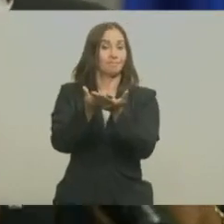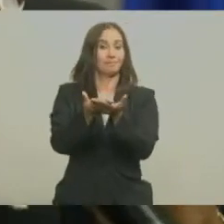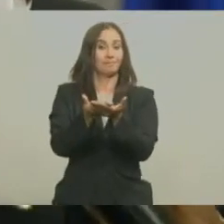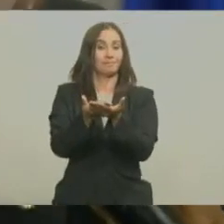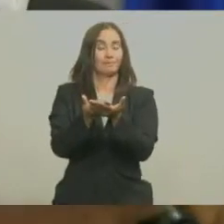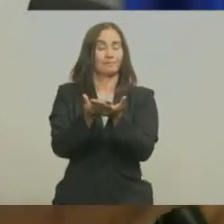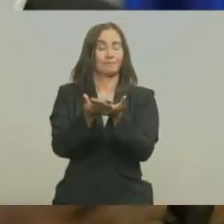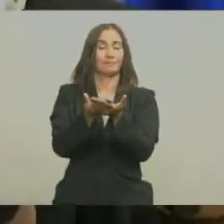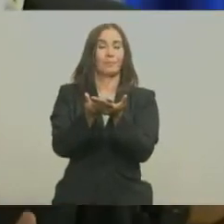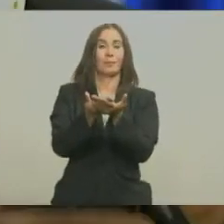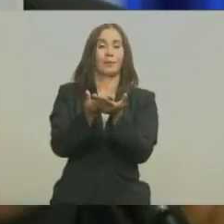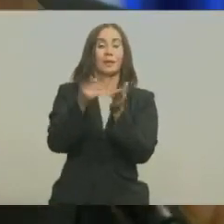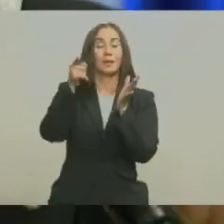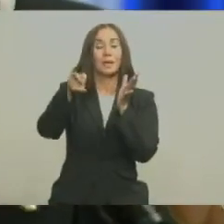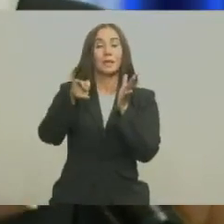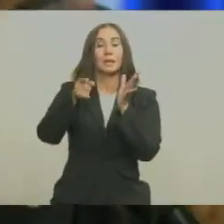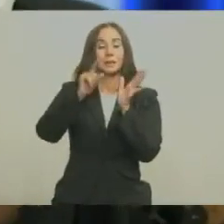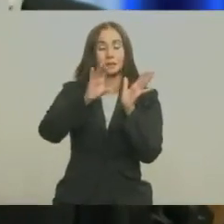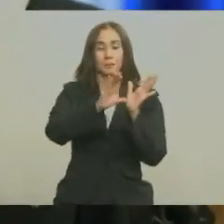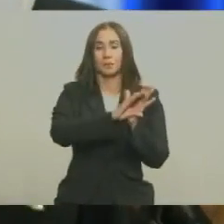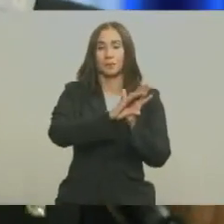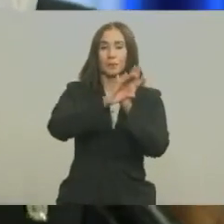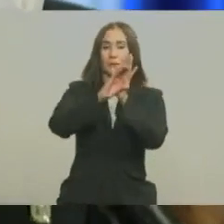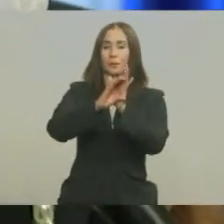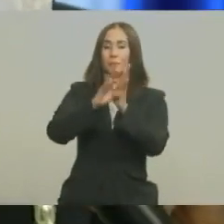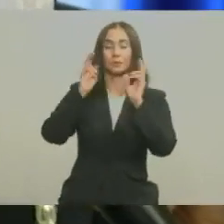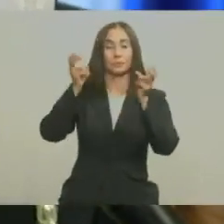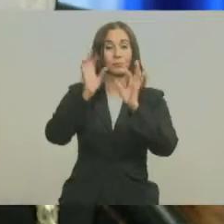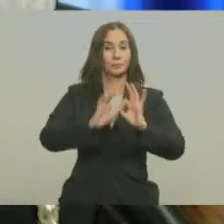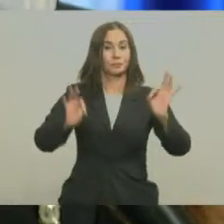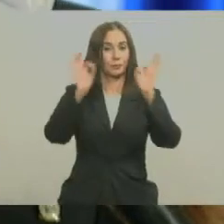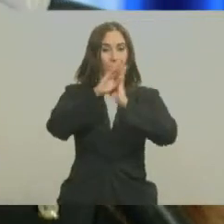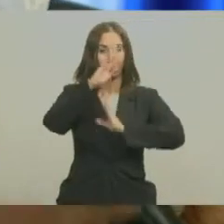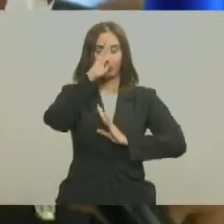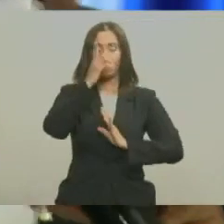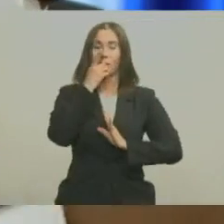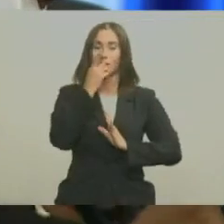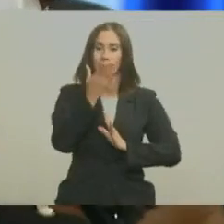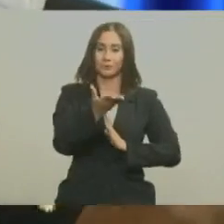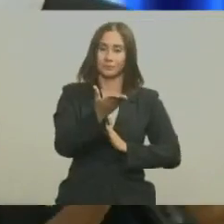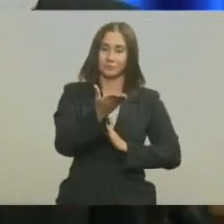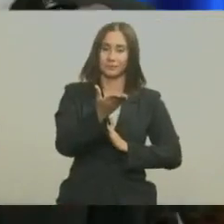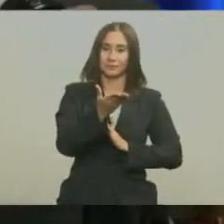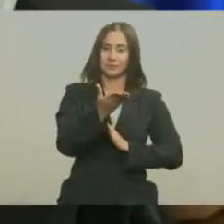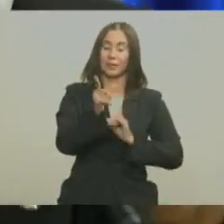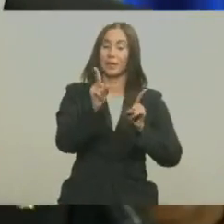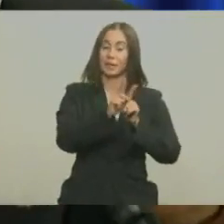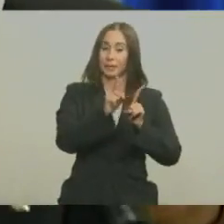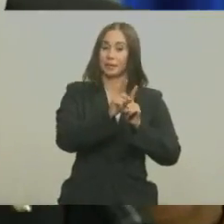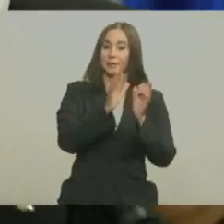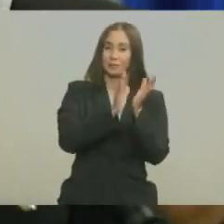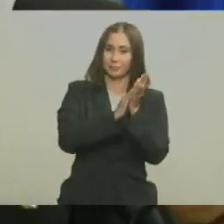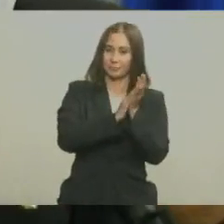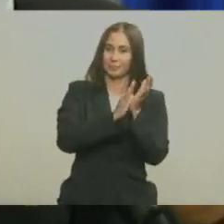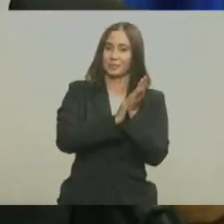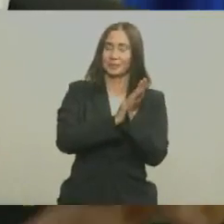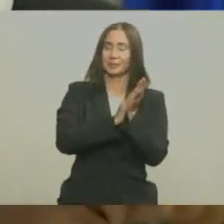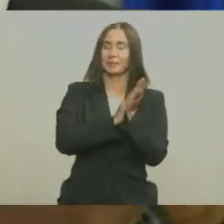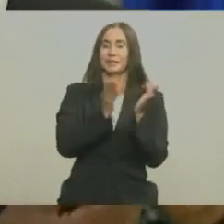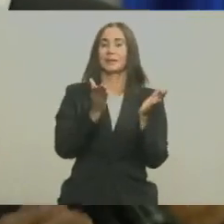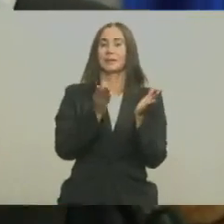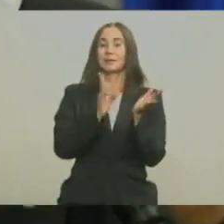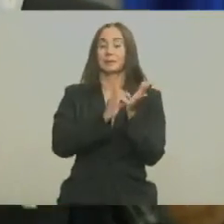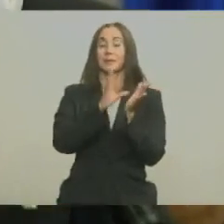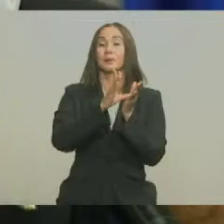que sirve de ejemplo para las cosas importantes del país. También el presidente de la Cámara de Diputados, que